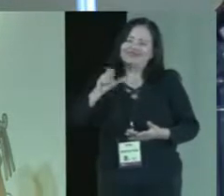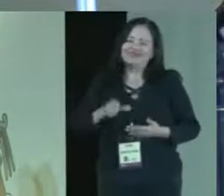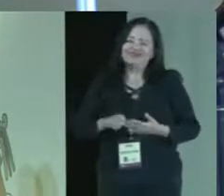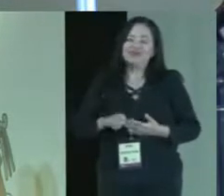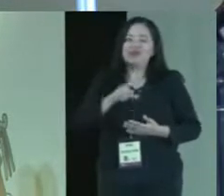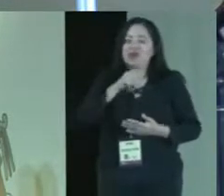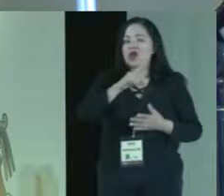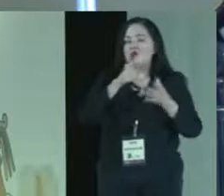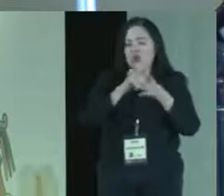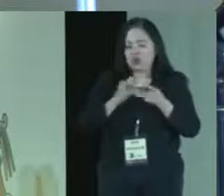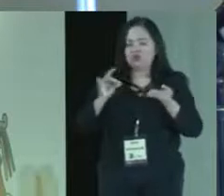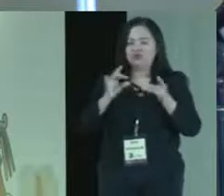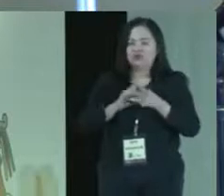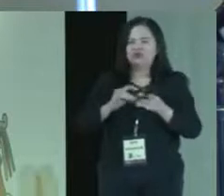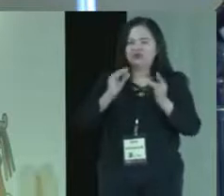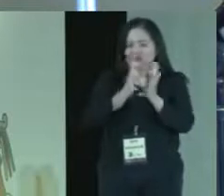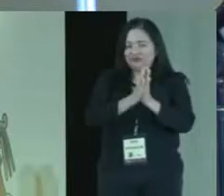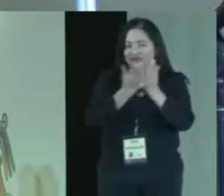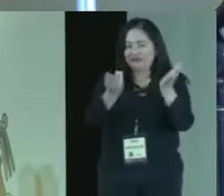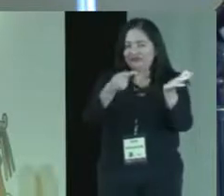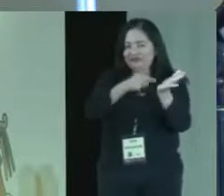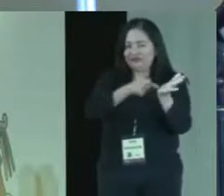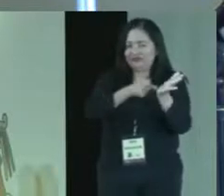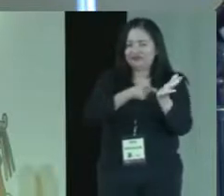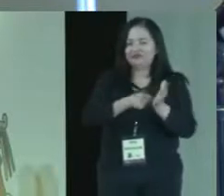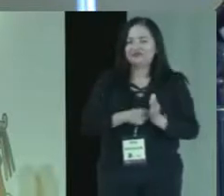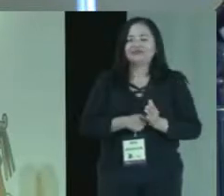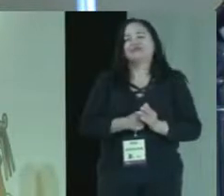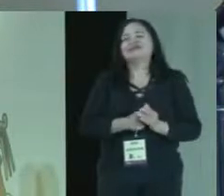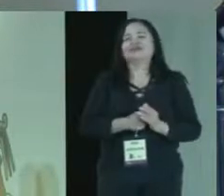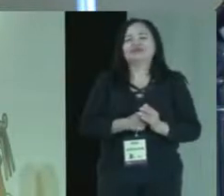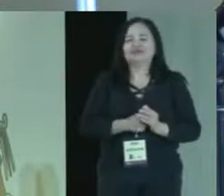refiere muy claramente Saúl en el libro.